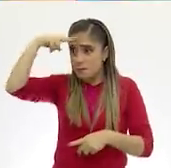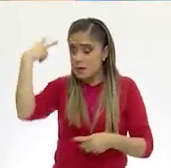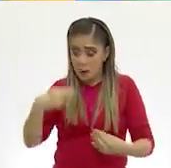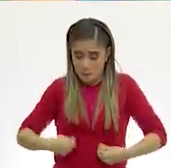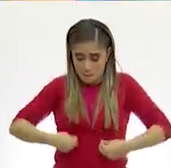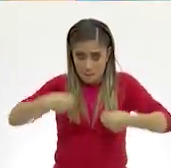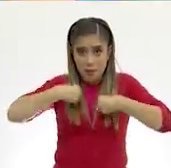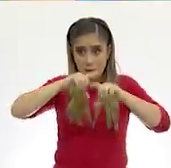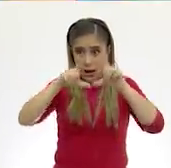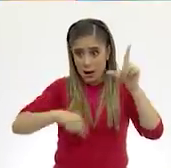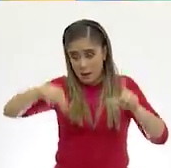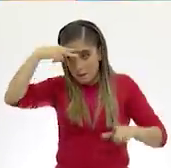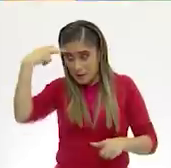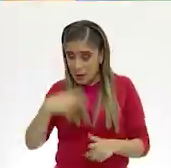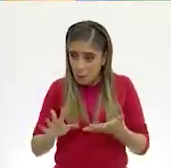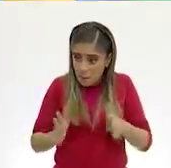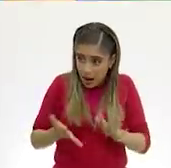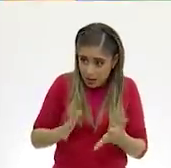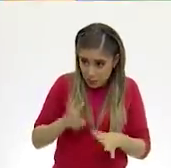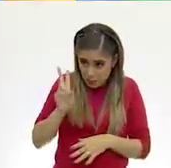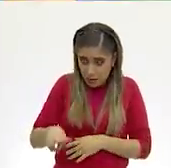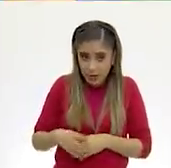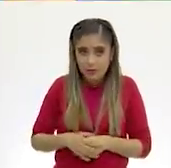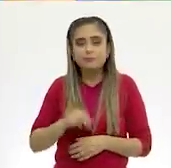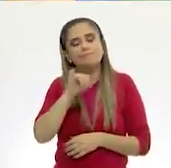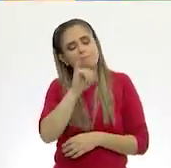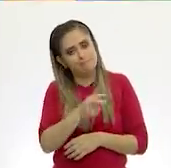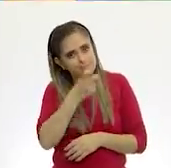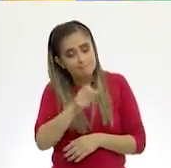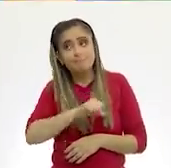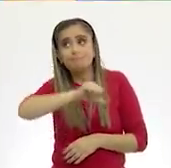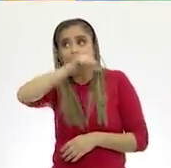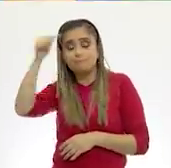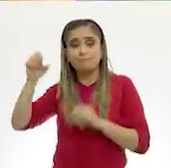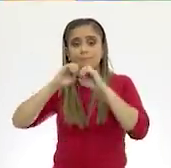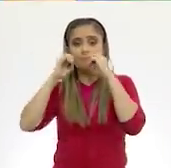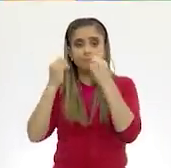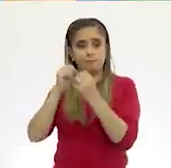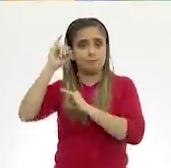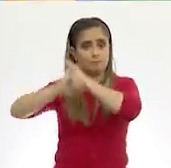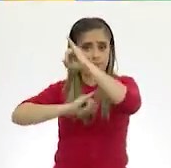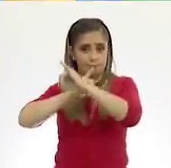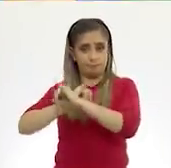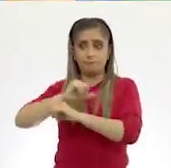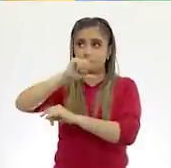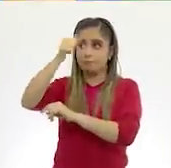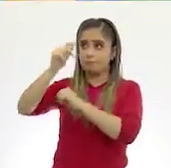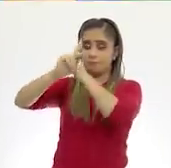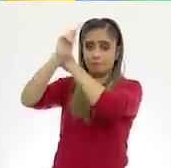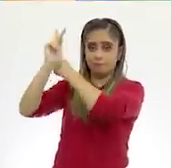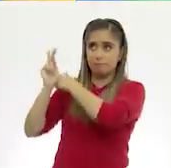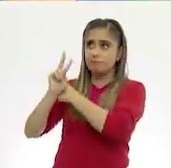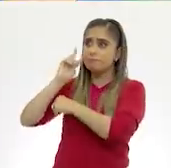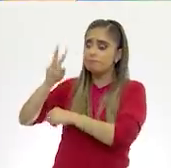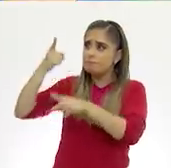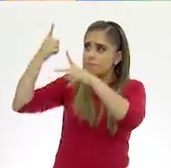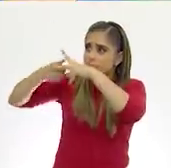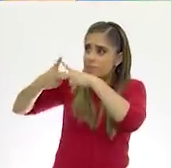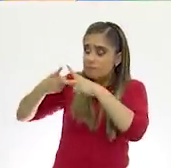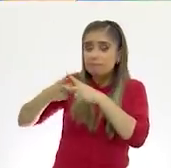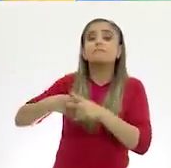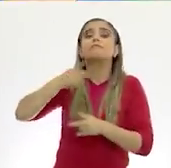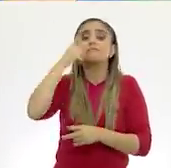Claro. Existen organismos internacionales que hacen proyecciones de población y estiman que somos más